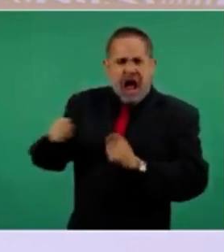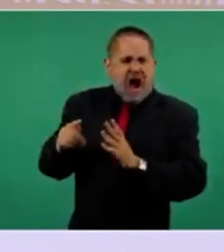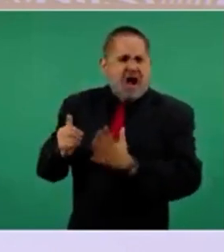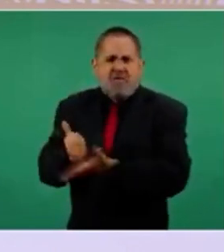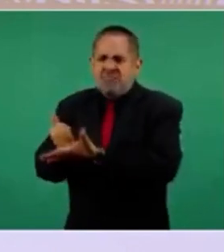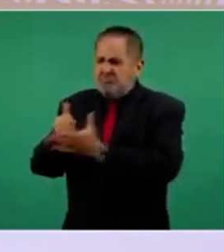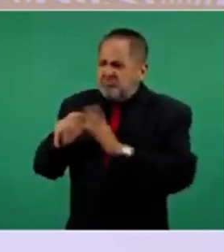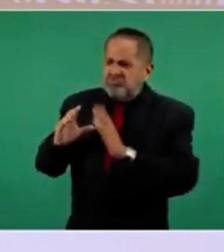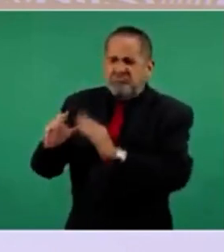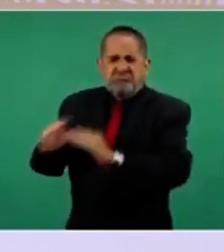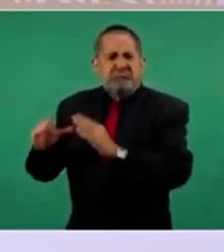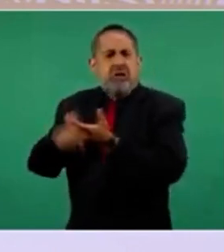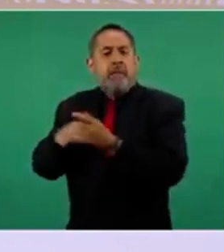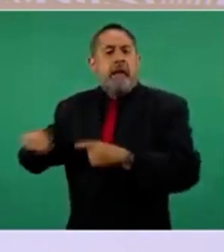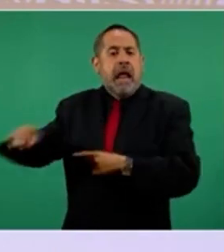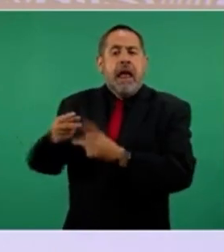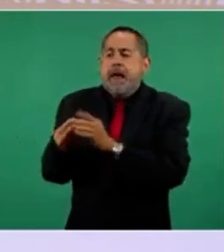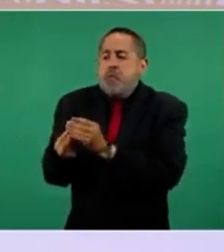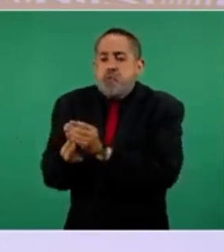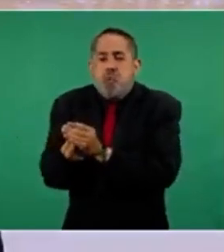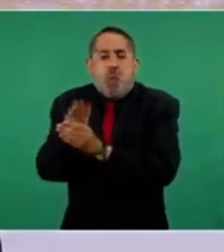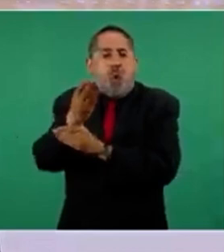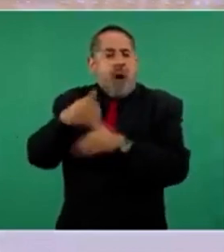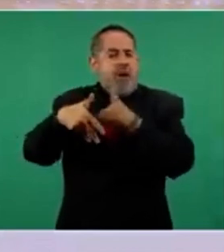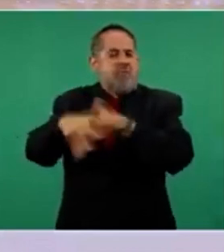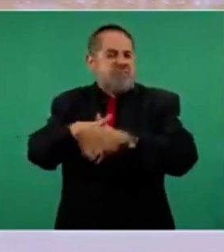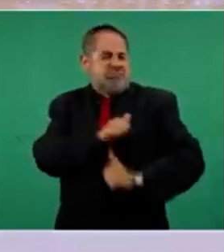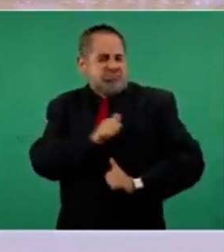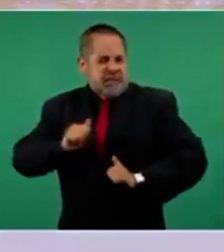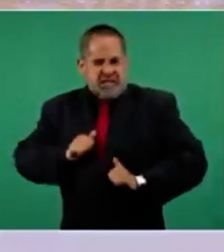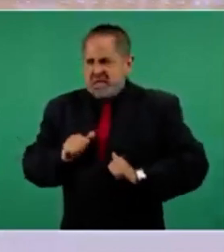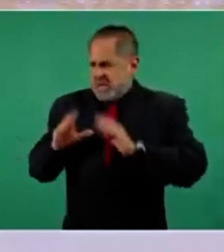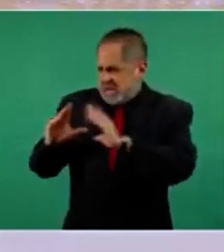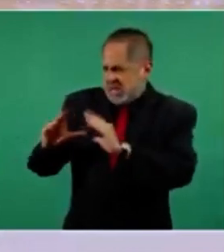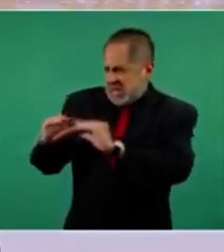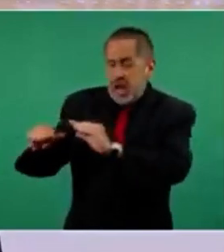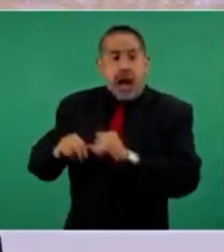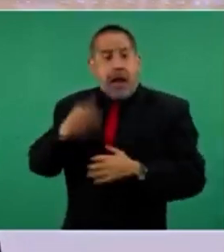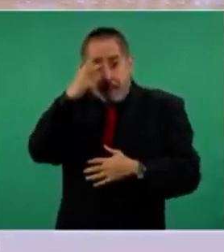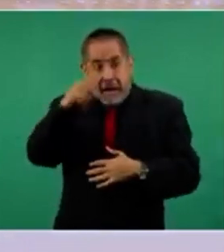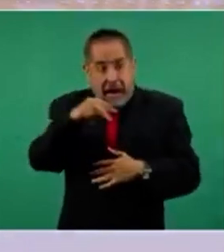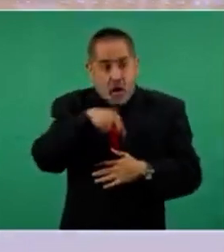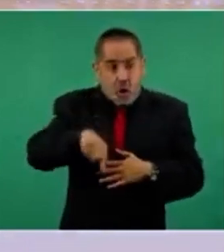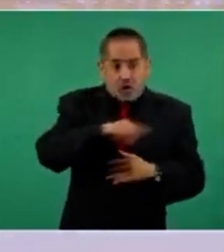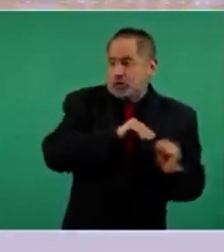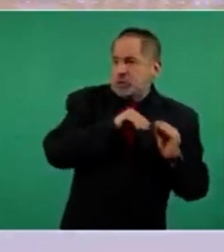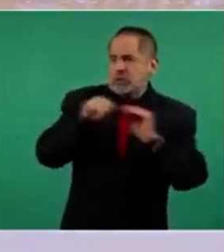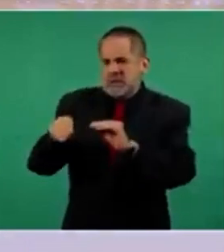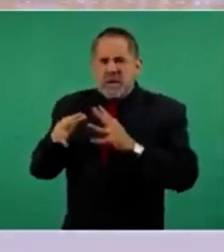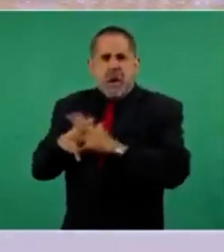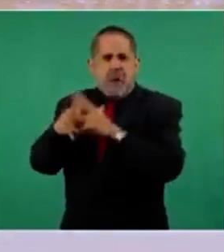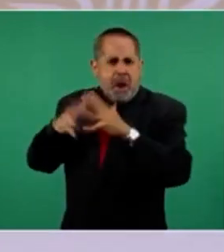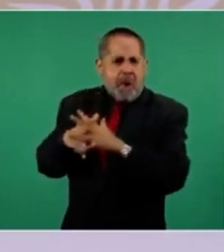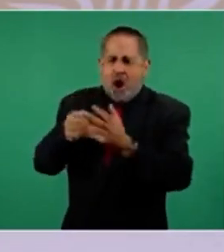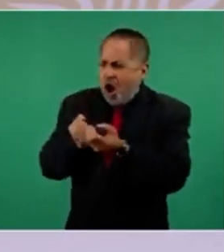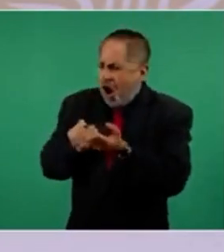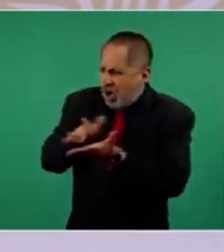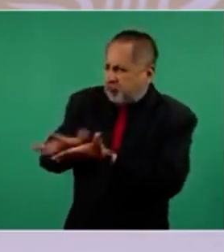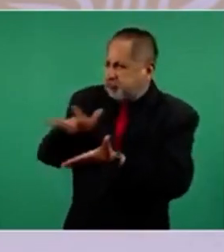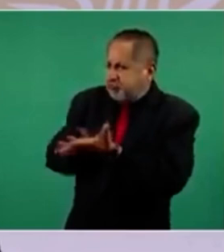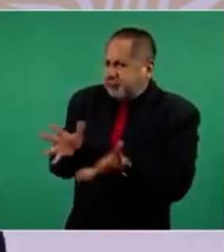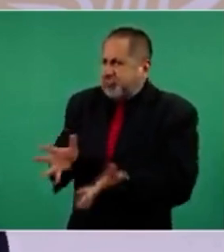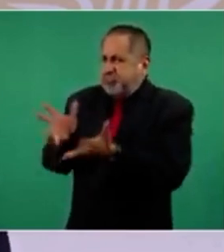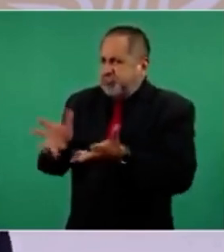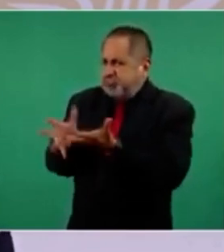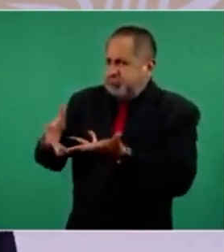naciente Ejército Libertador. Los mexicanos brillaron en los campos de Cuba y sus proezas inspiraron a la tropa y